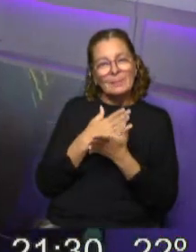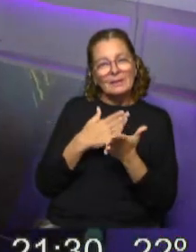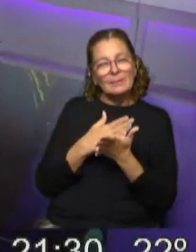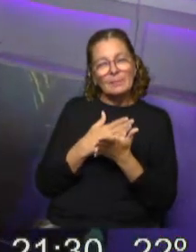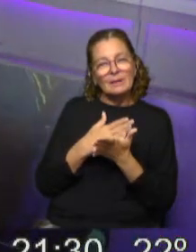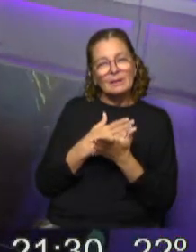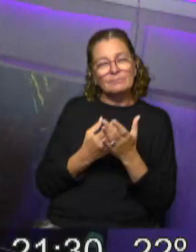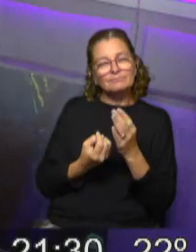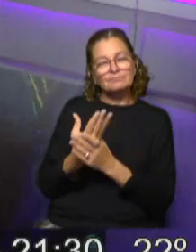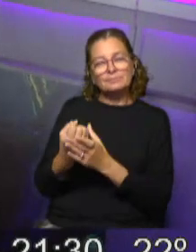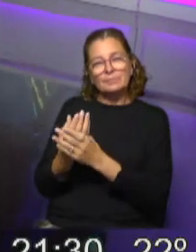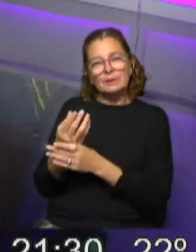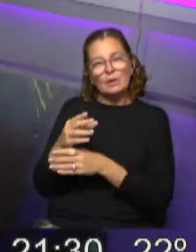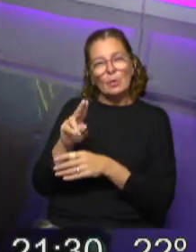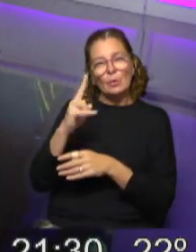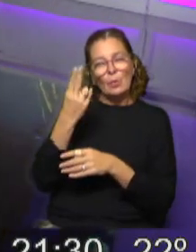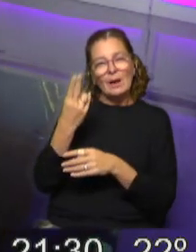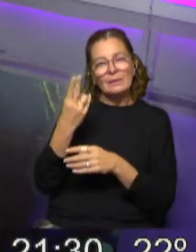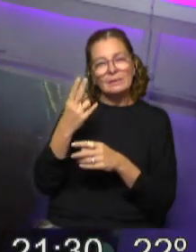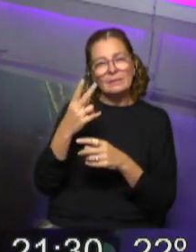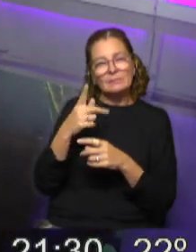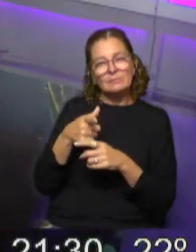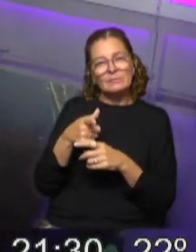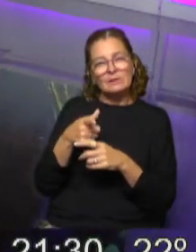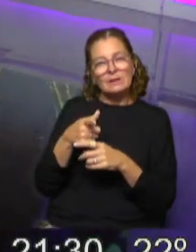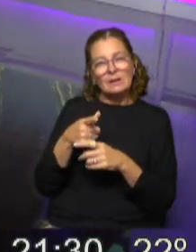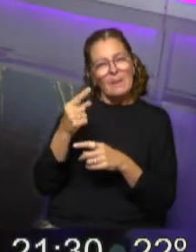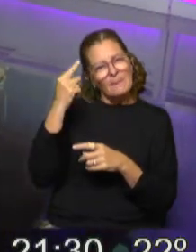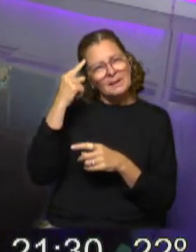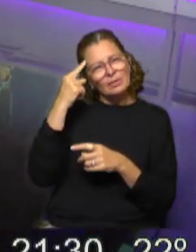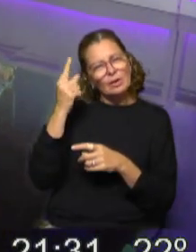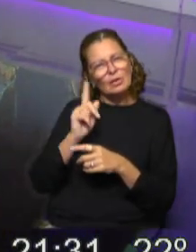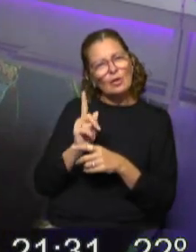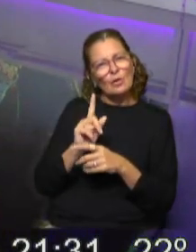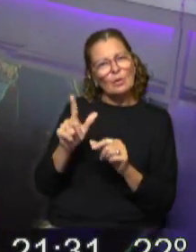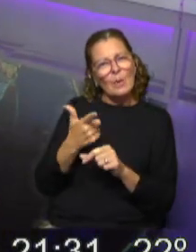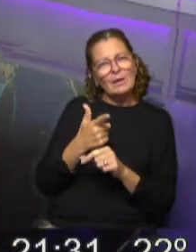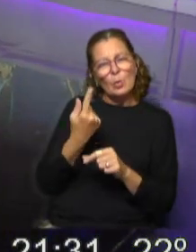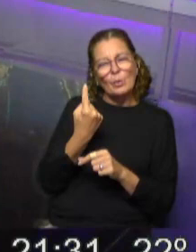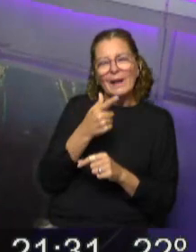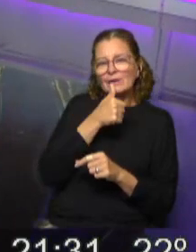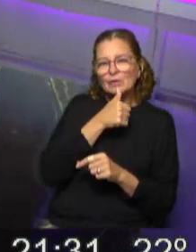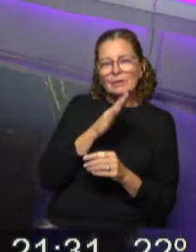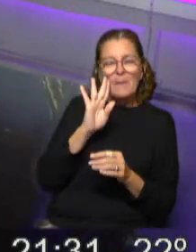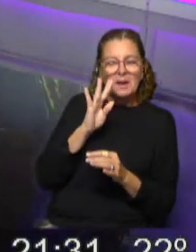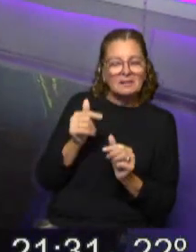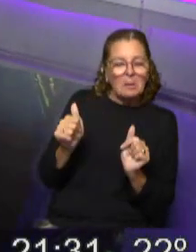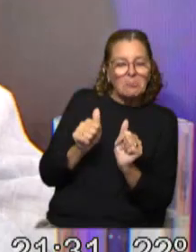que surgen en Uruguay de novelas gráficas y creo que no hay una historia parecida a